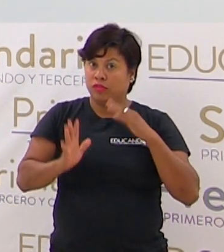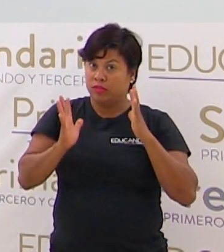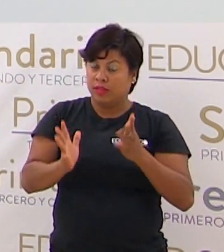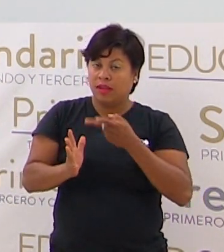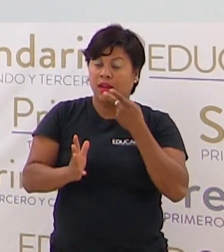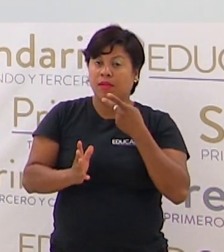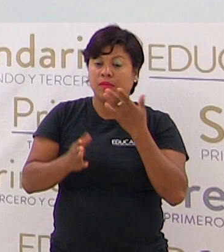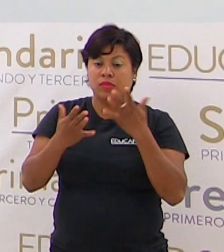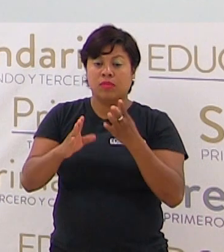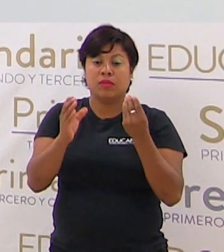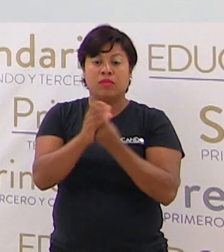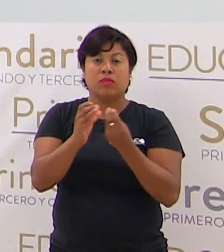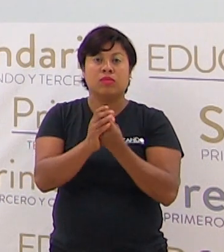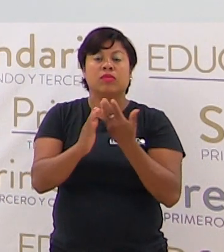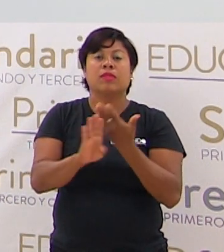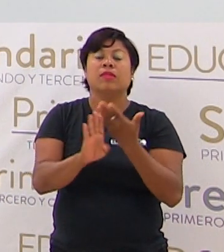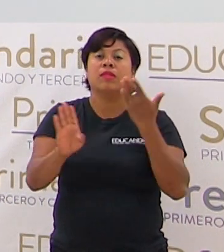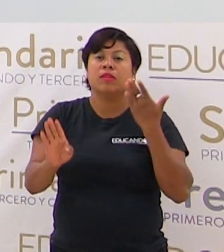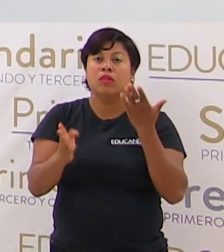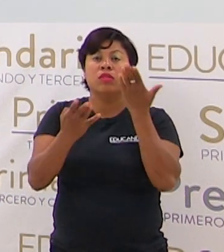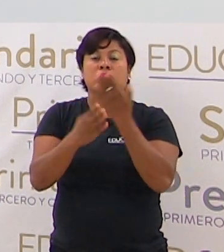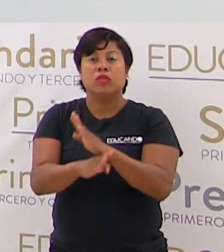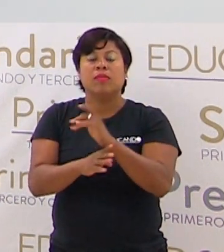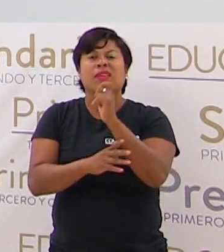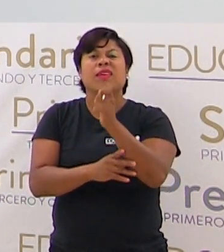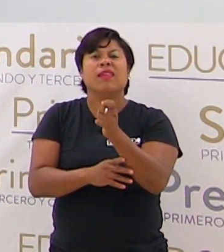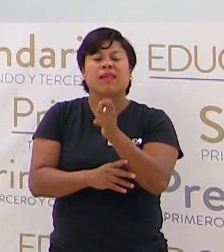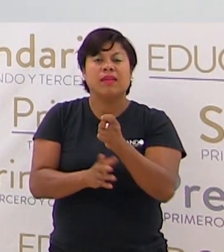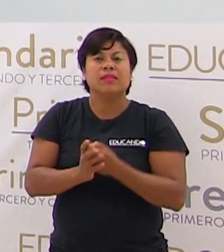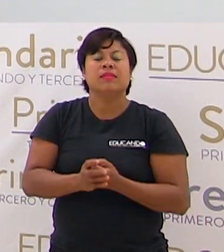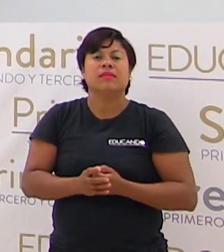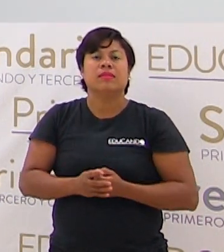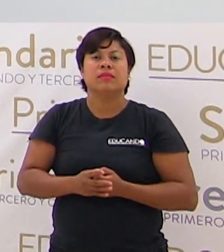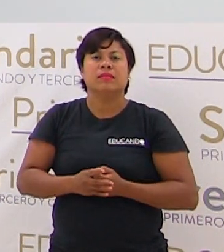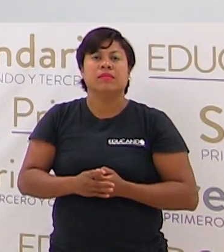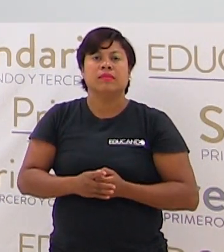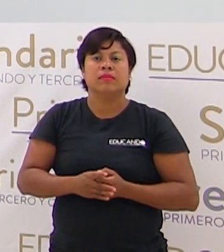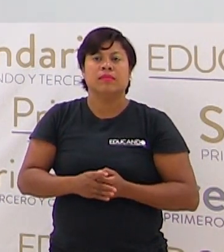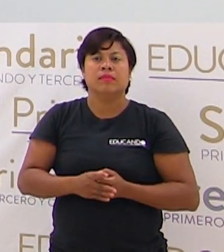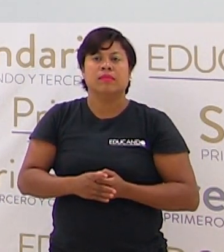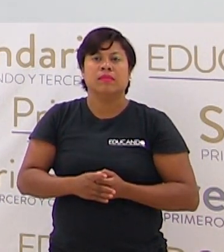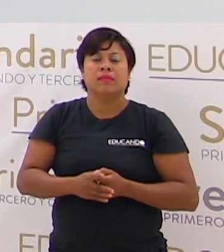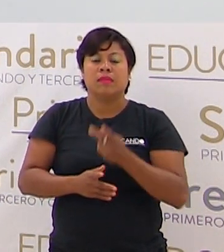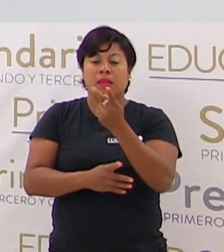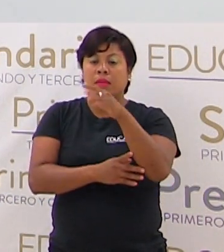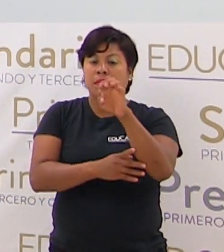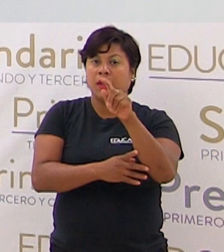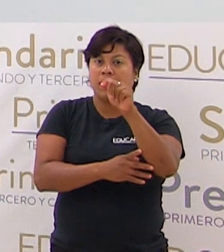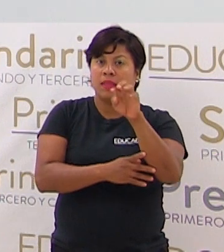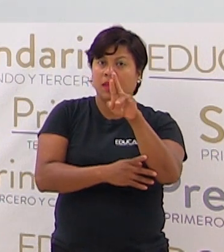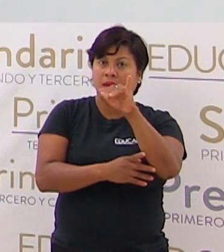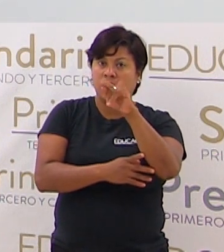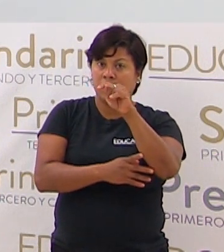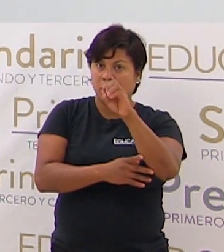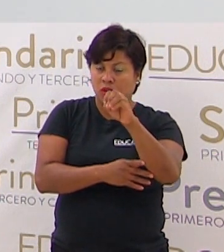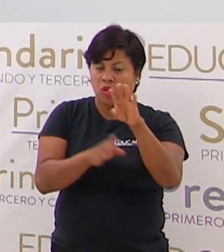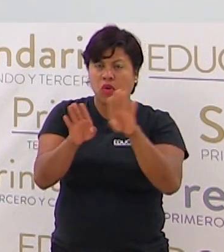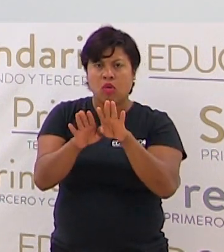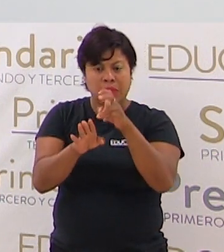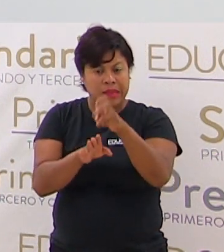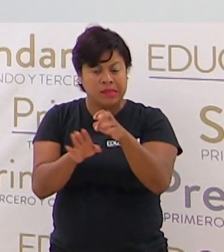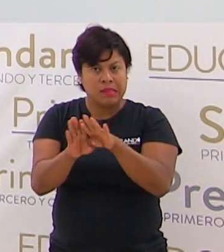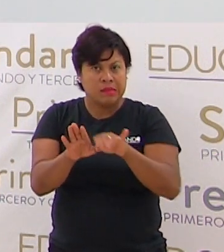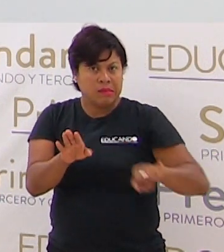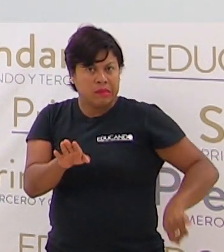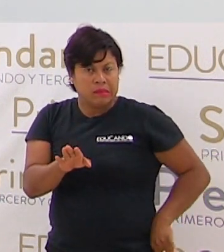hablamos en la sesión anterior sobre lo que fue o lo que es el pretérito como parte